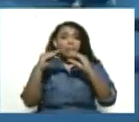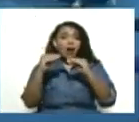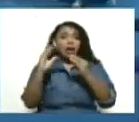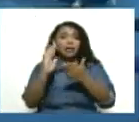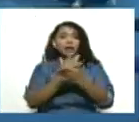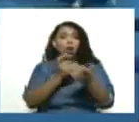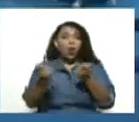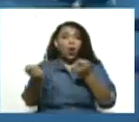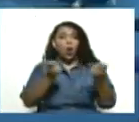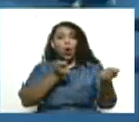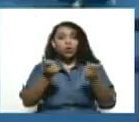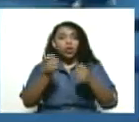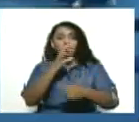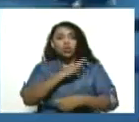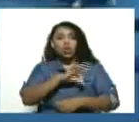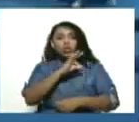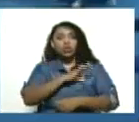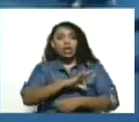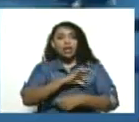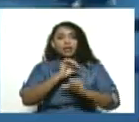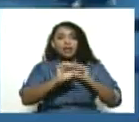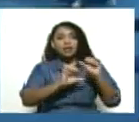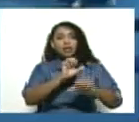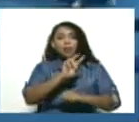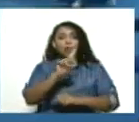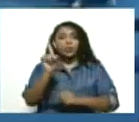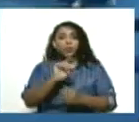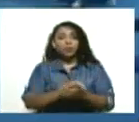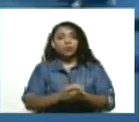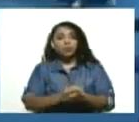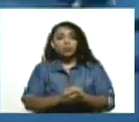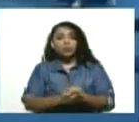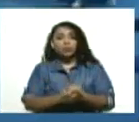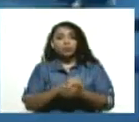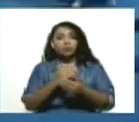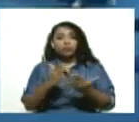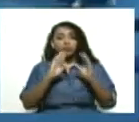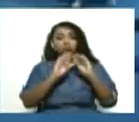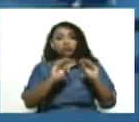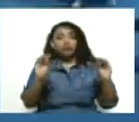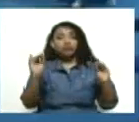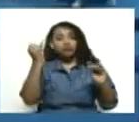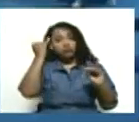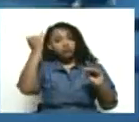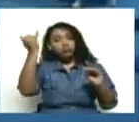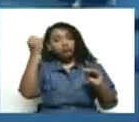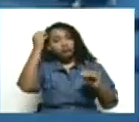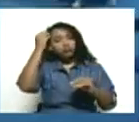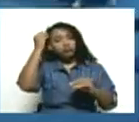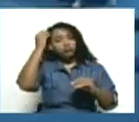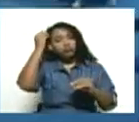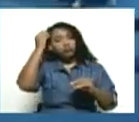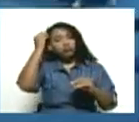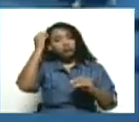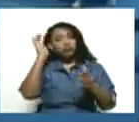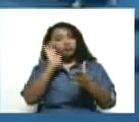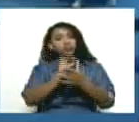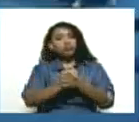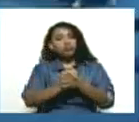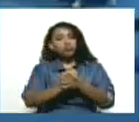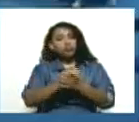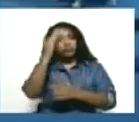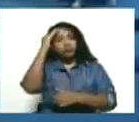descolonización y el socialismo del Siglo 21 que convoca a intelectuales pensadores amigos del